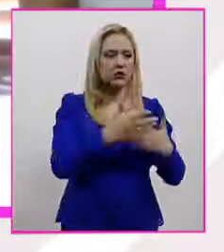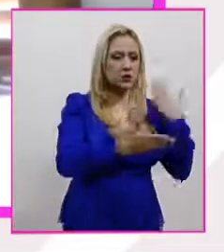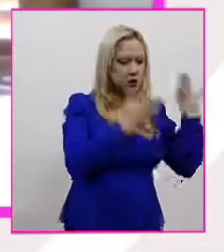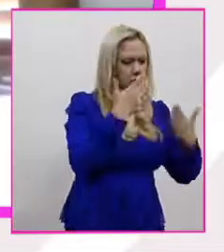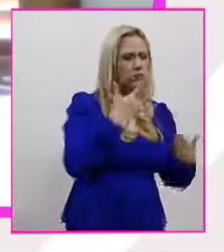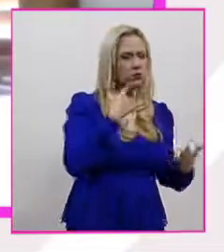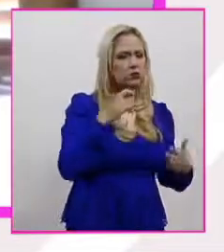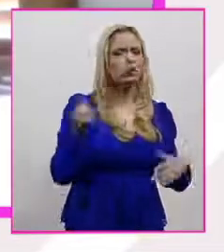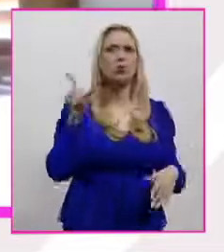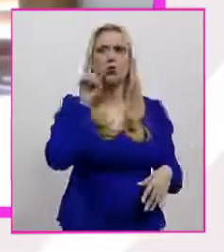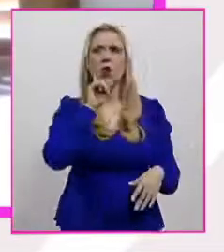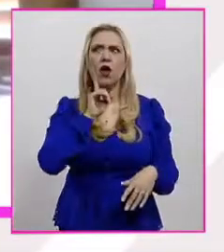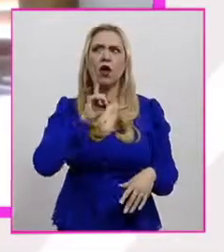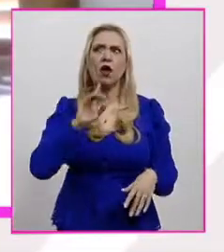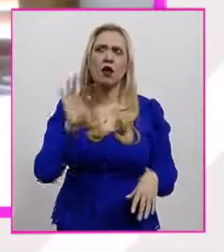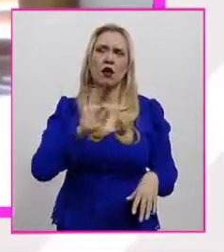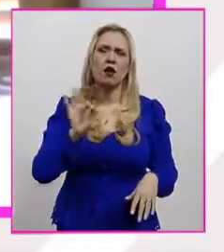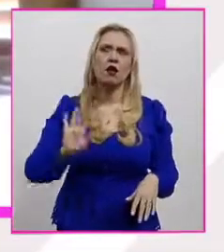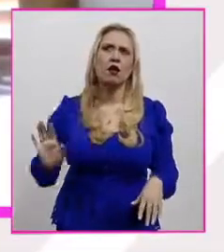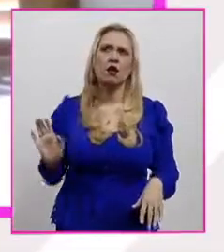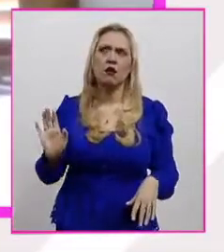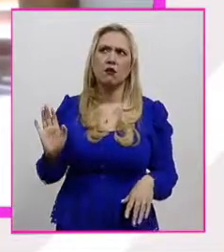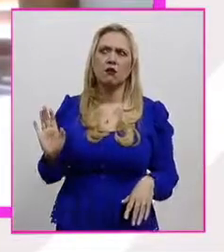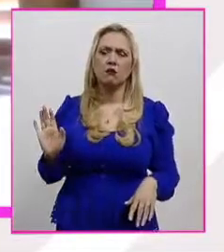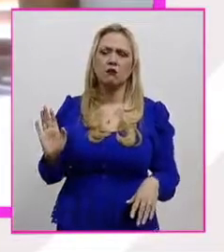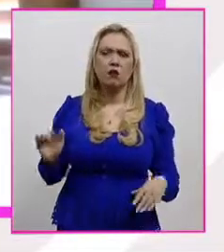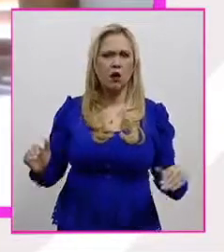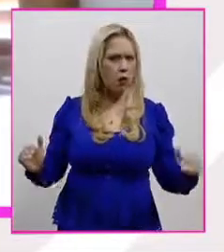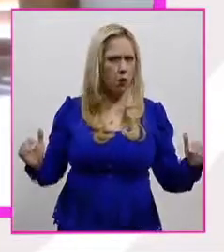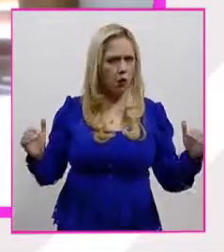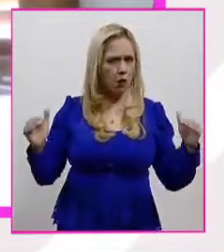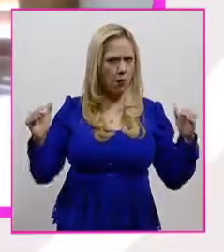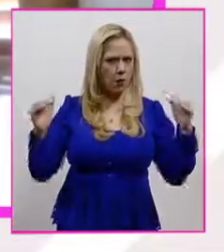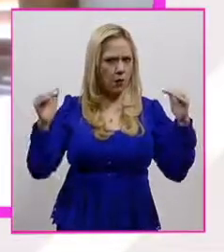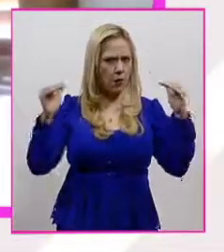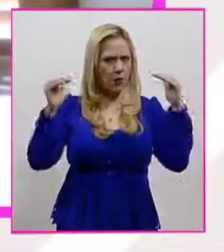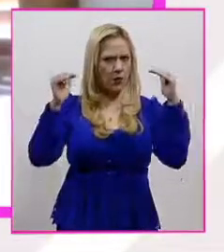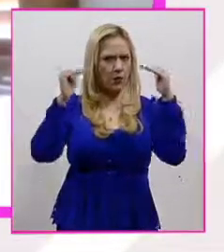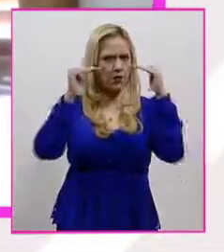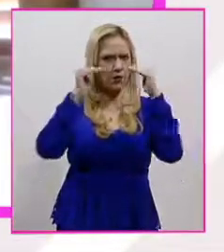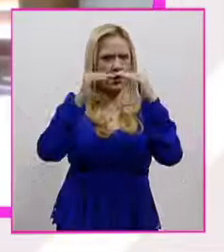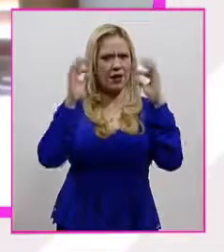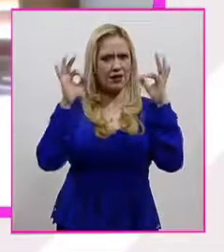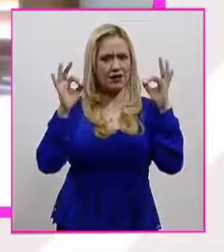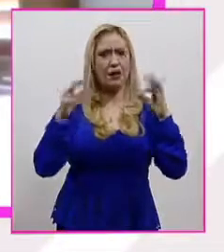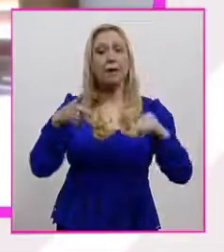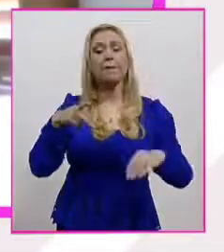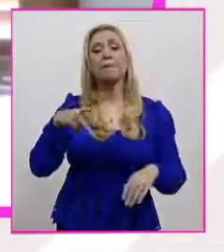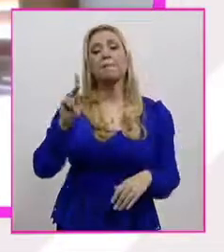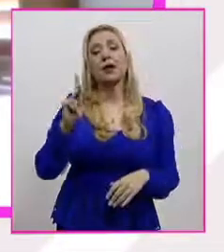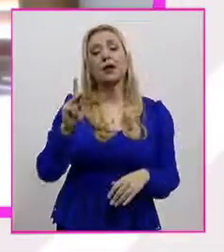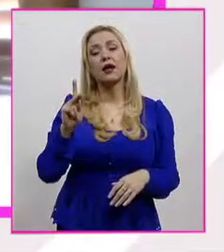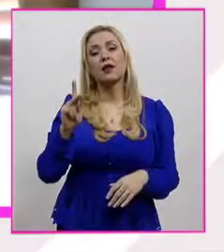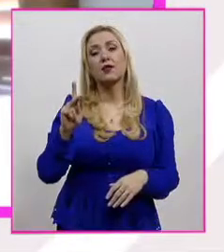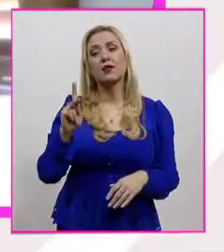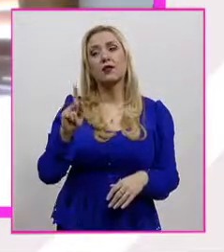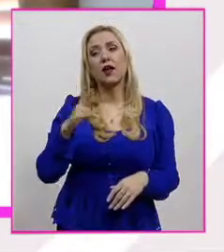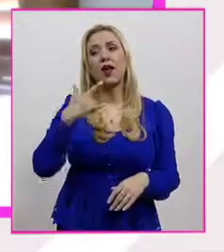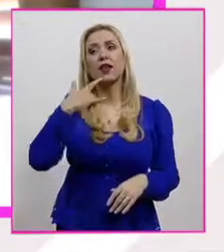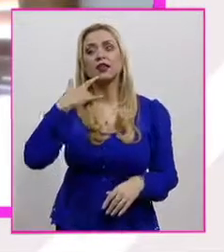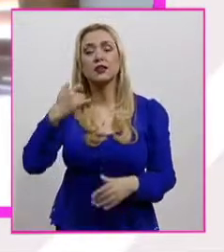mujer alcance los mismos logros que el hombre, pero le costó el doble en términos de